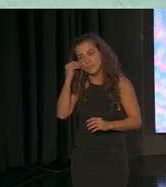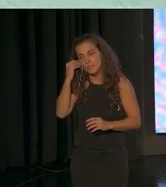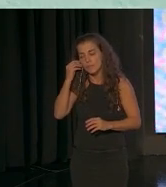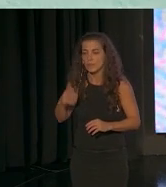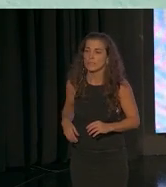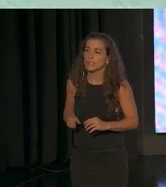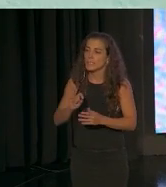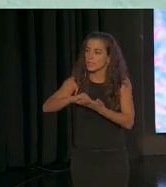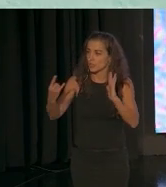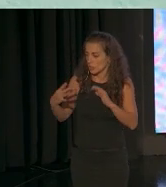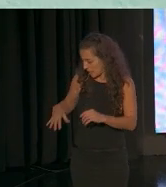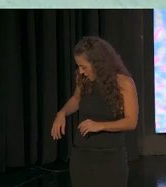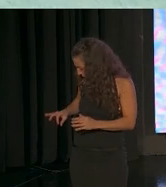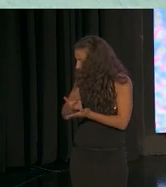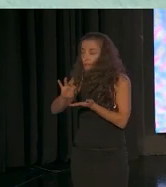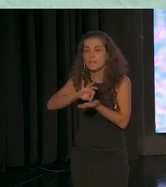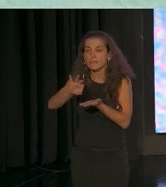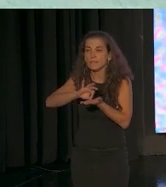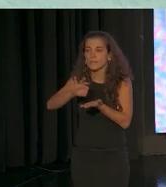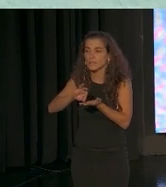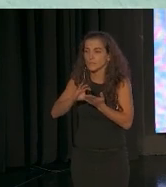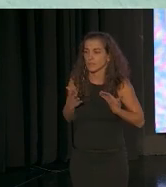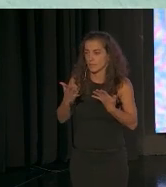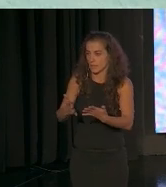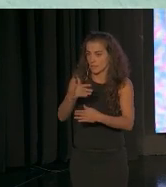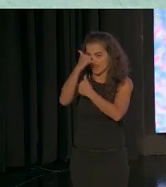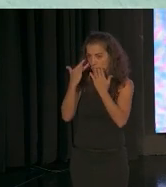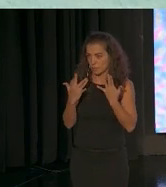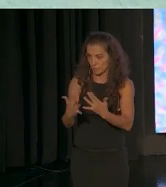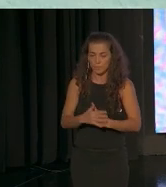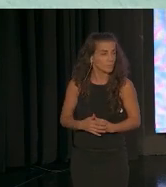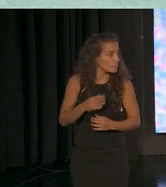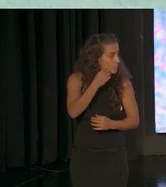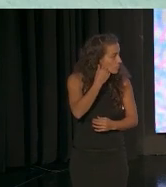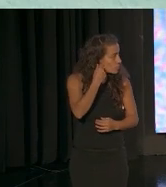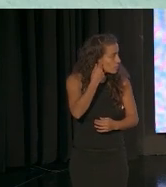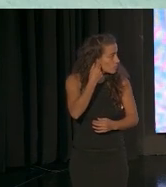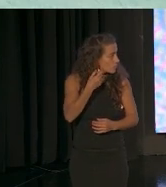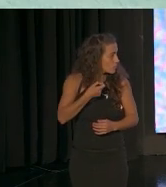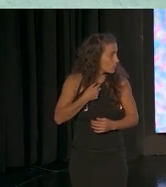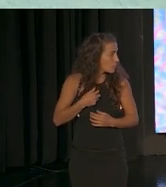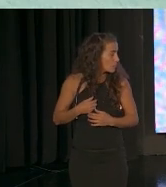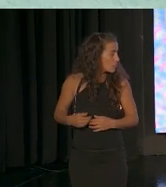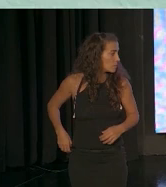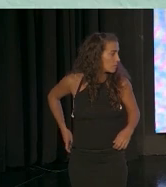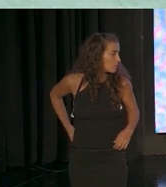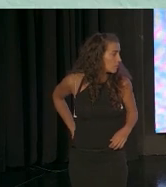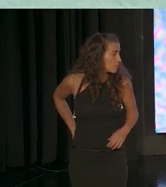familias y eso aparece en las narrativas de las familias. Léanse el artículo porque van a disfrutar mucho.